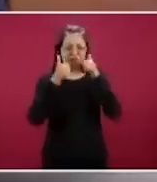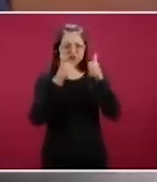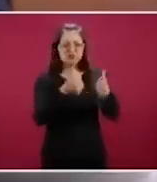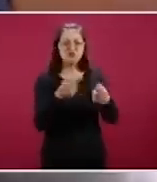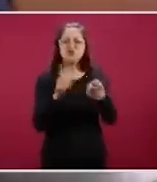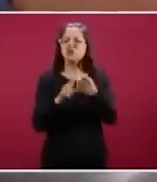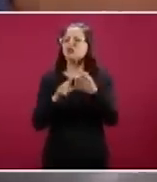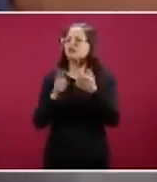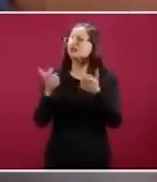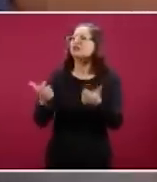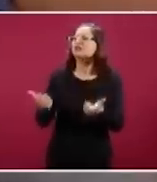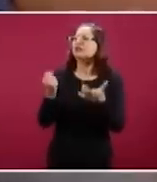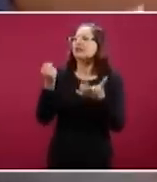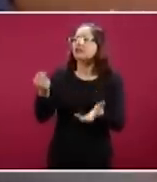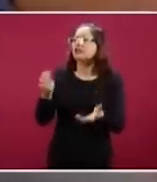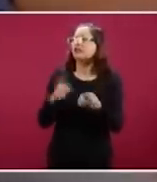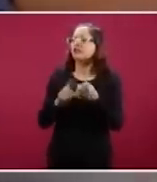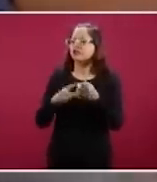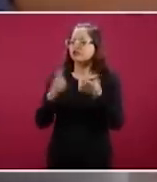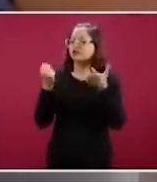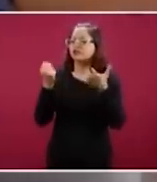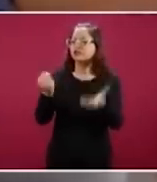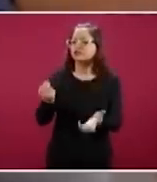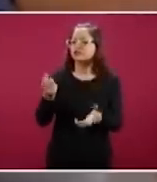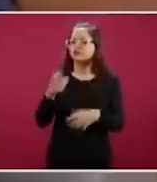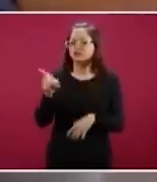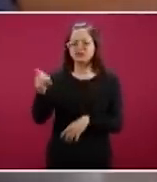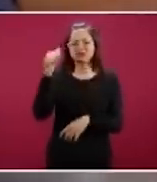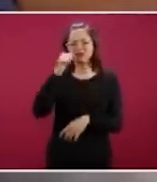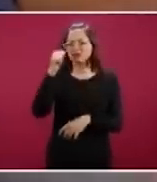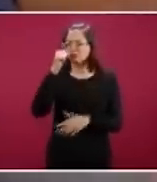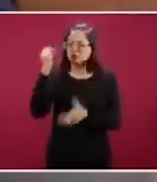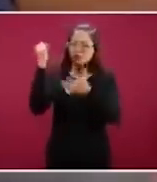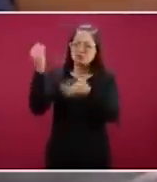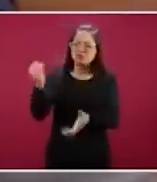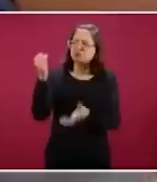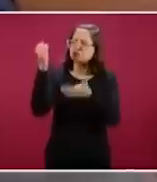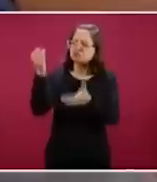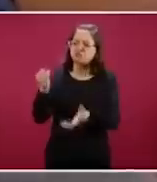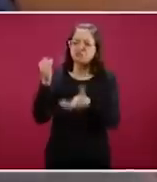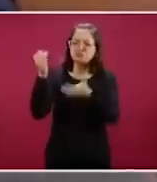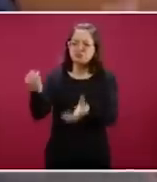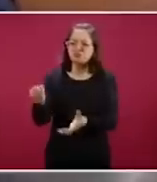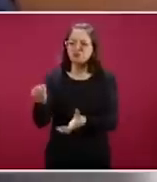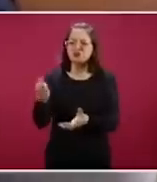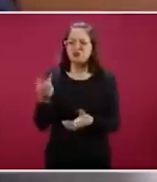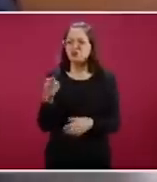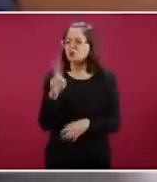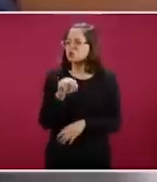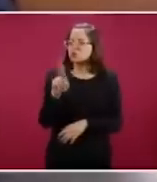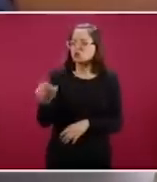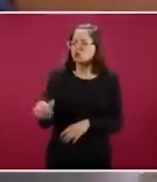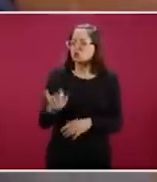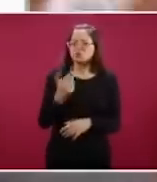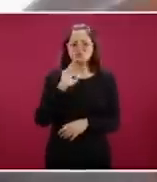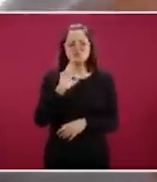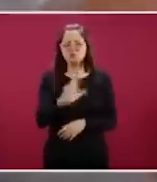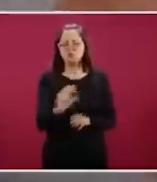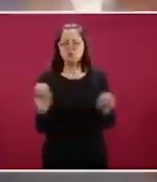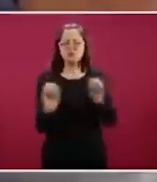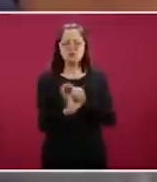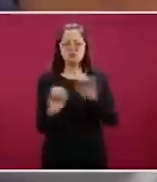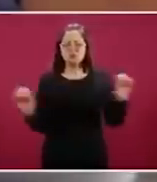los recursos? ¿Dónde están los recursos que siempre se les han dado? Y nunca les han dado una respuesta sobre eso. Se